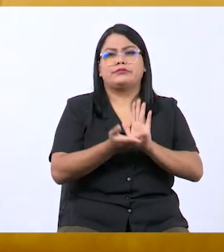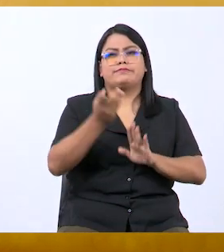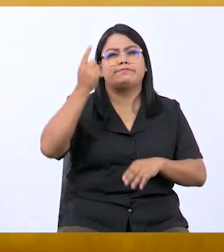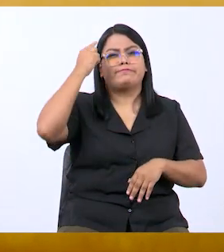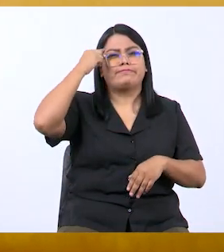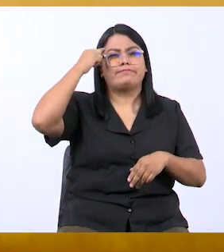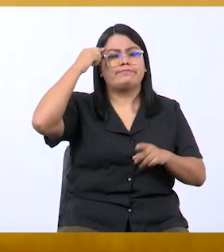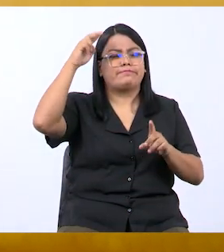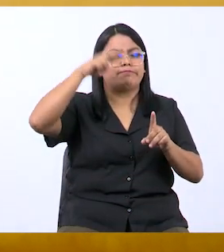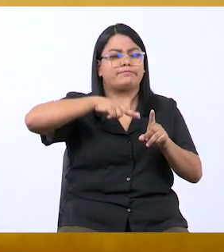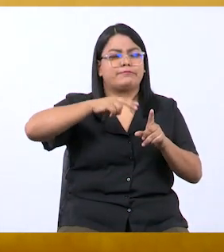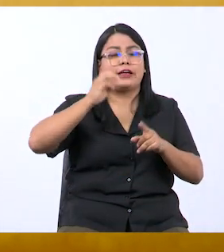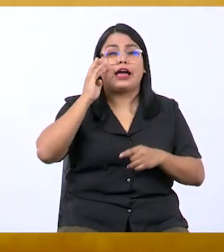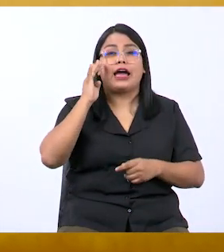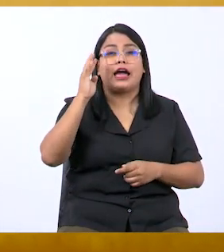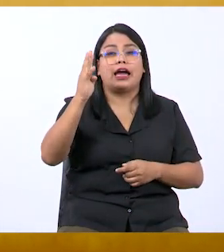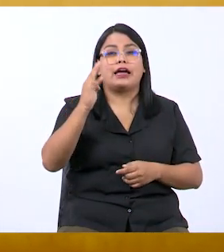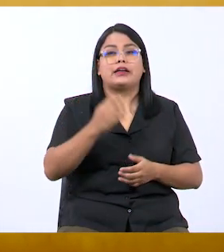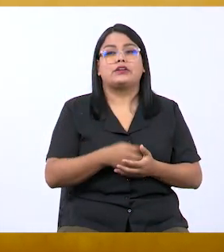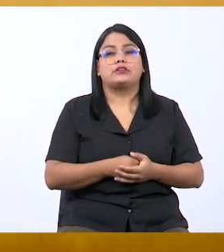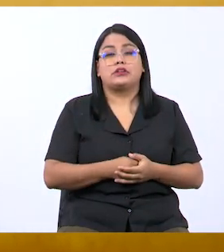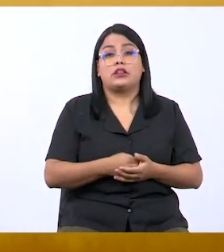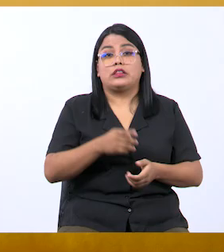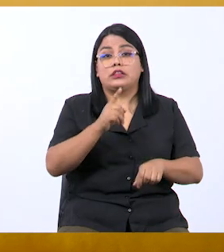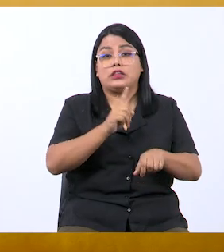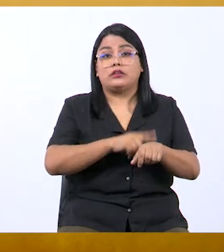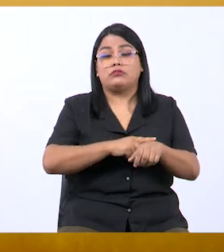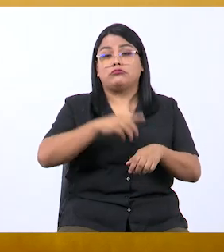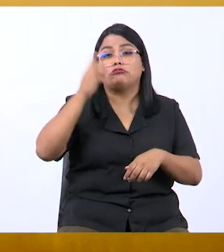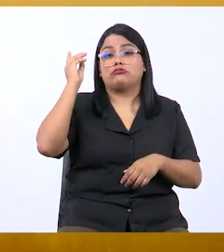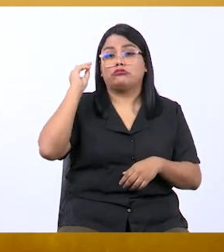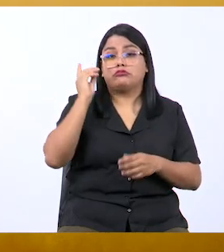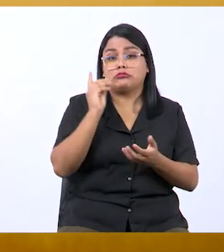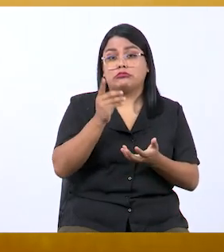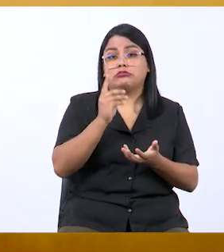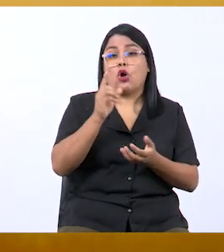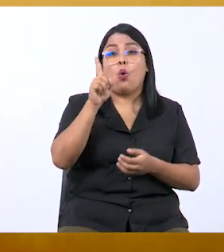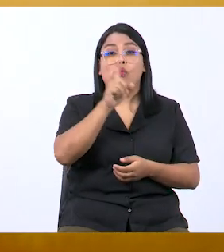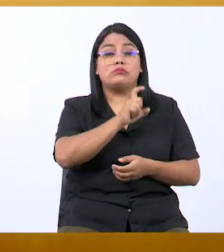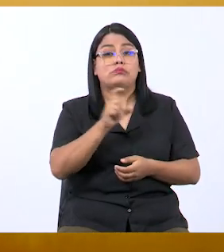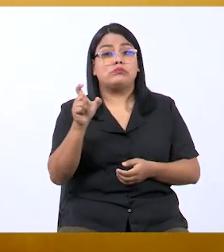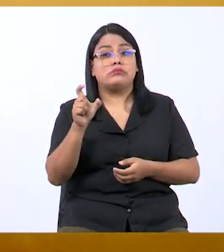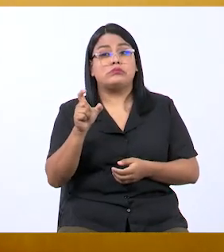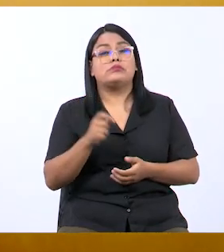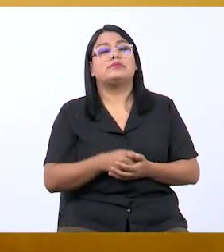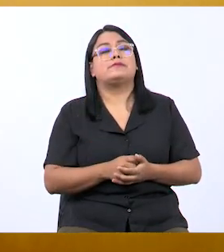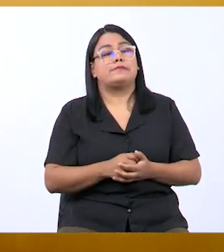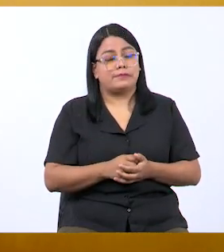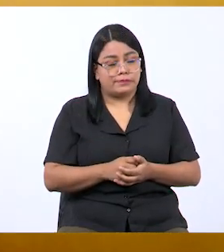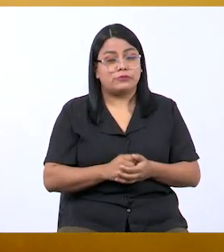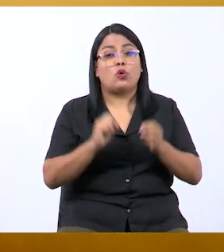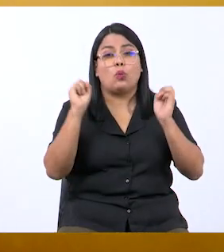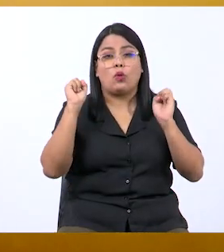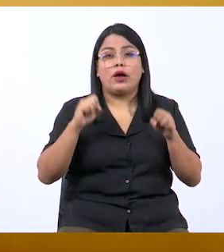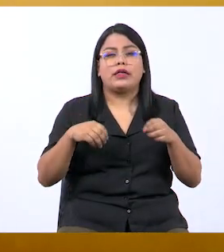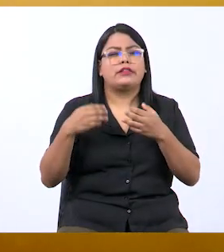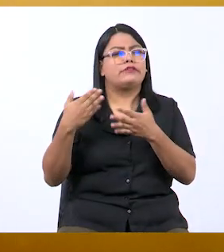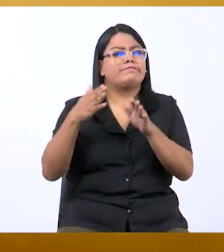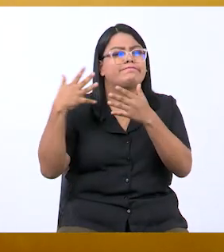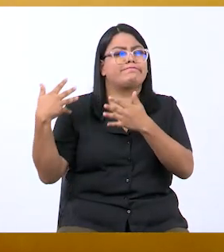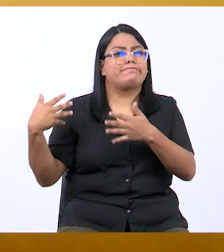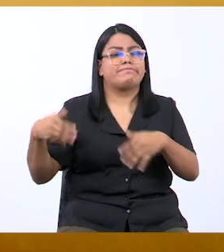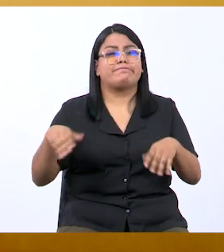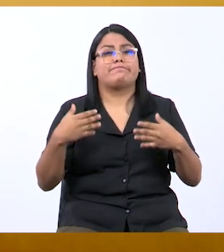desarrollar el pensamiento crítico y creativo. Cada uno de los momentos didácticos en una semana va a transitar por una serie